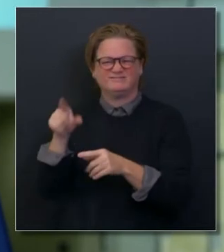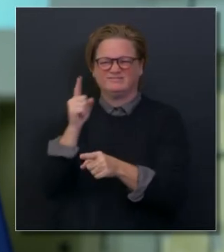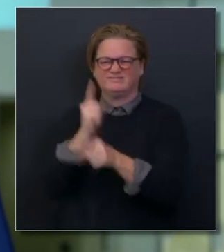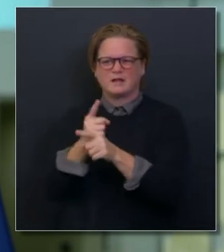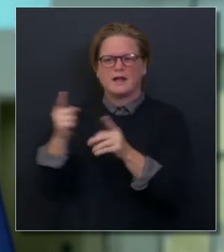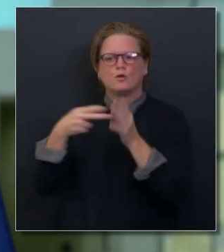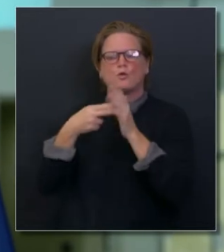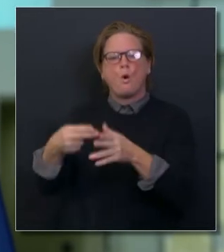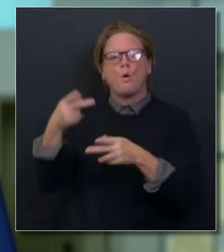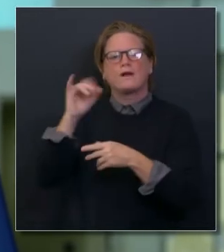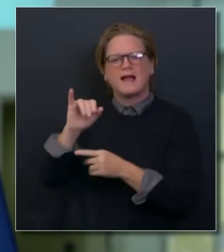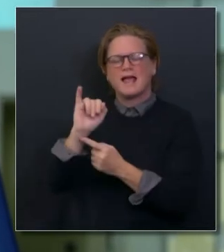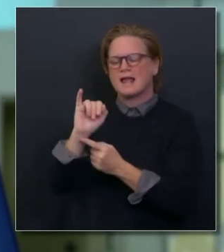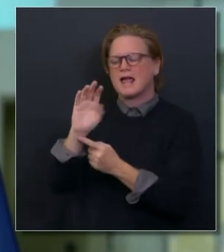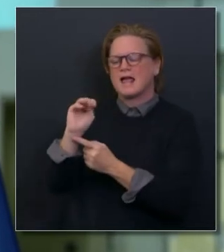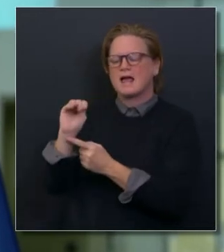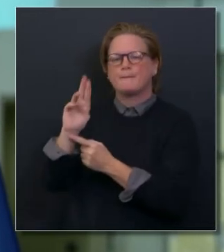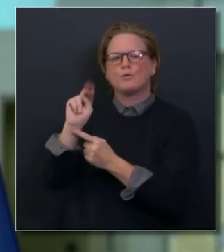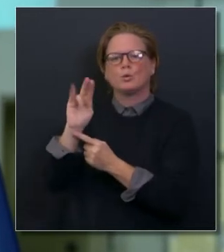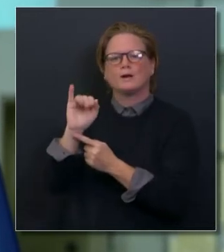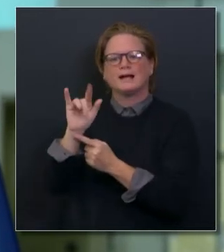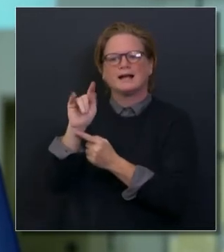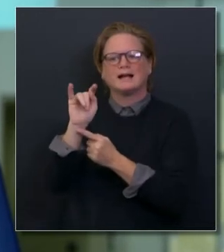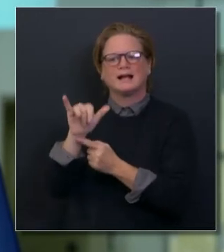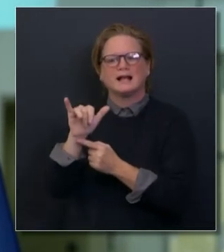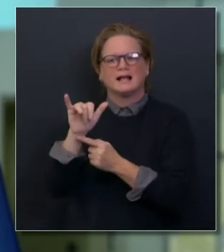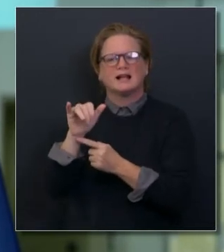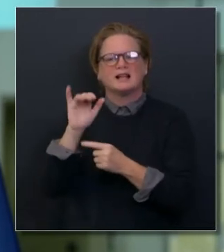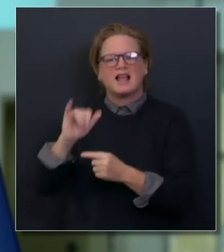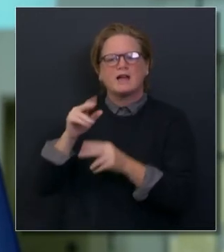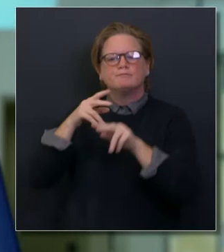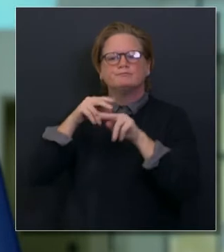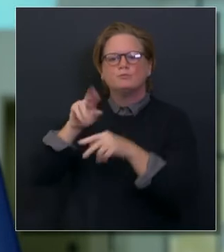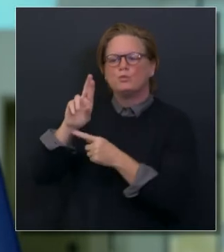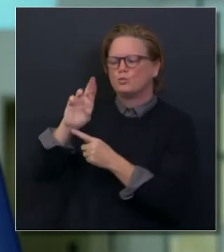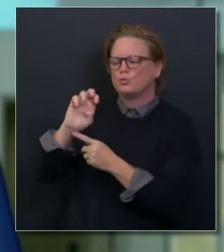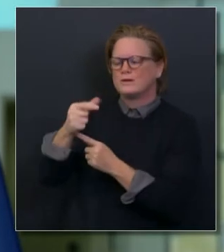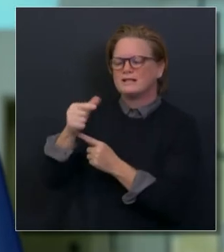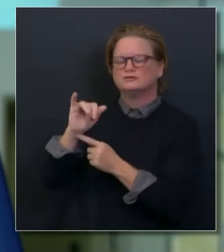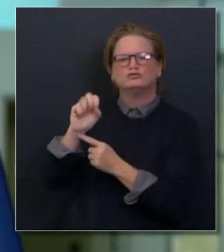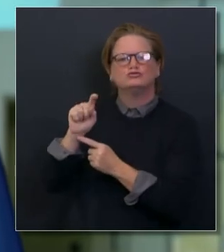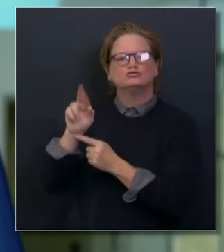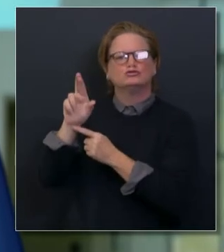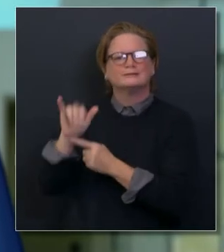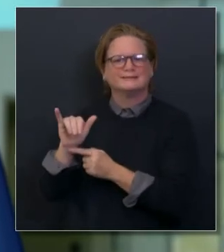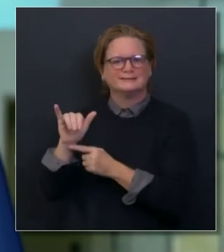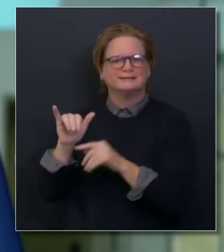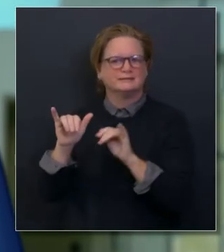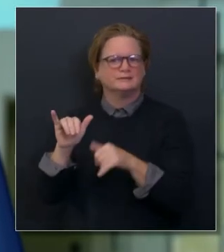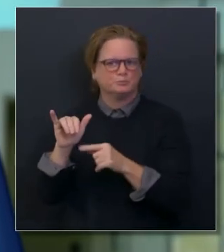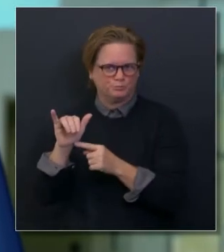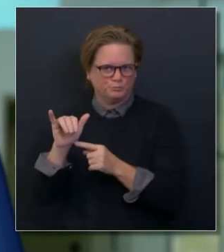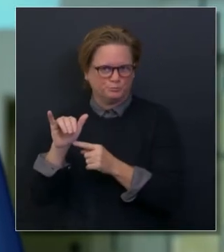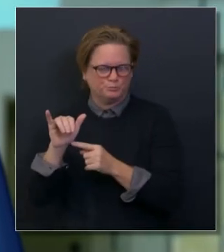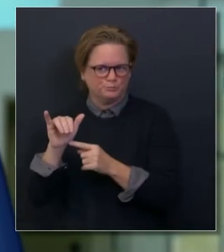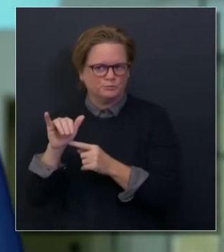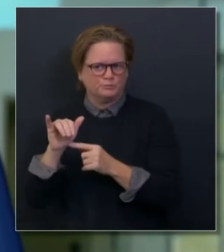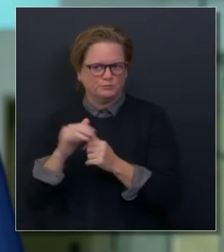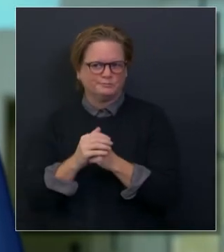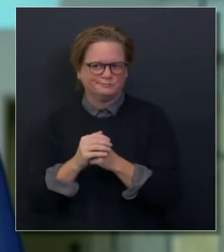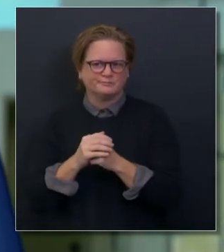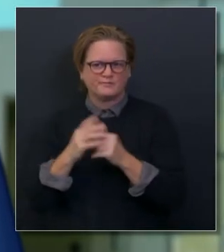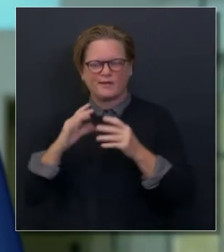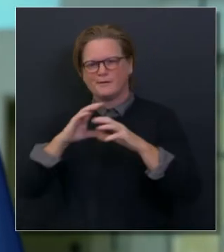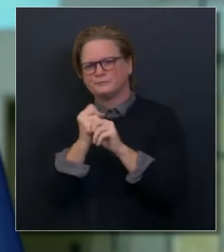siendo aumentado con esta implementación del equipo llamado CalFax, que nos dará más información